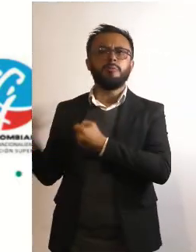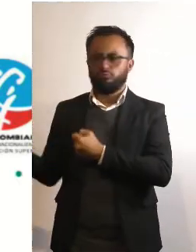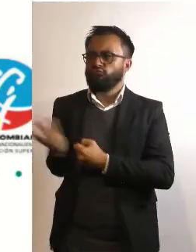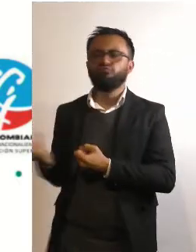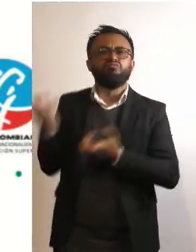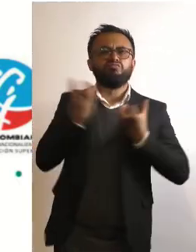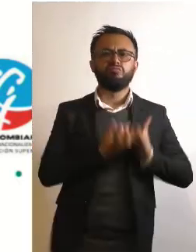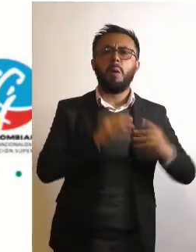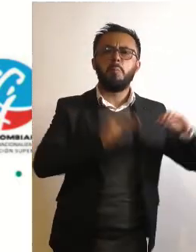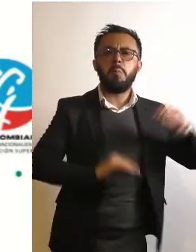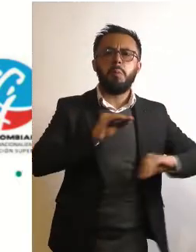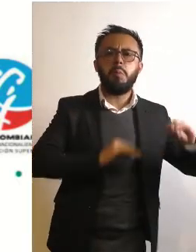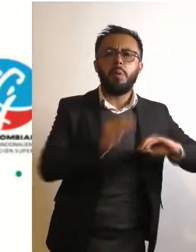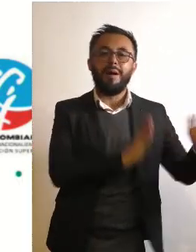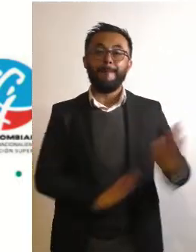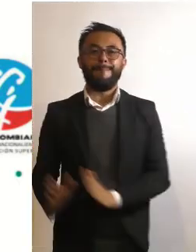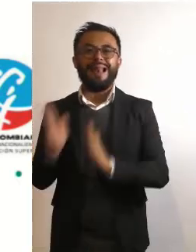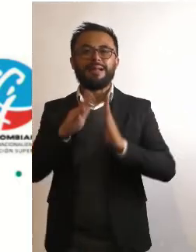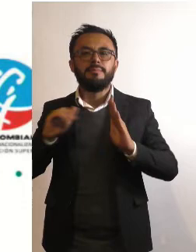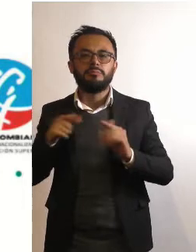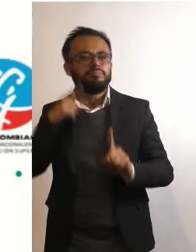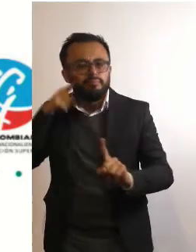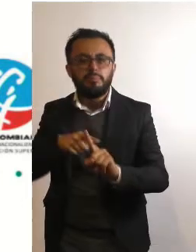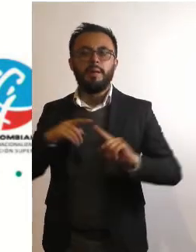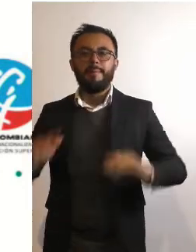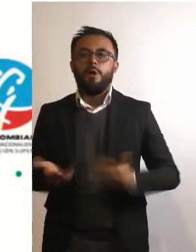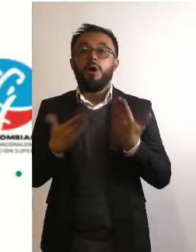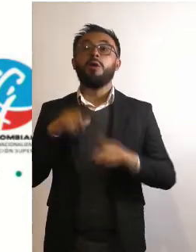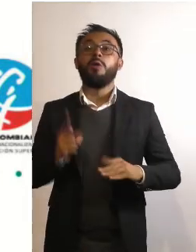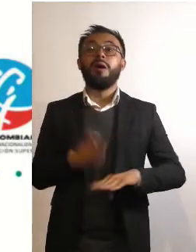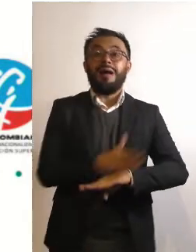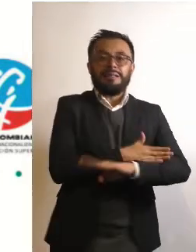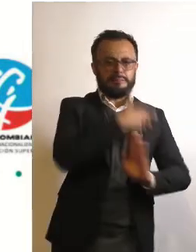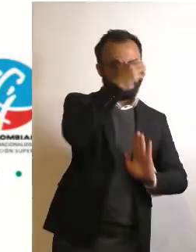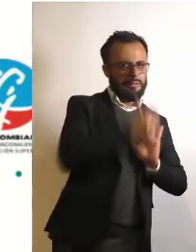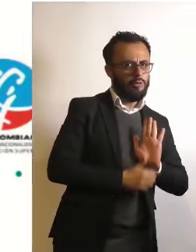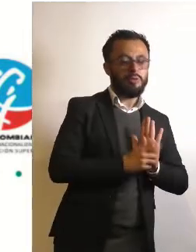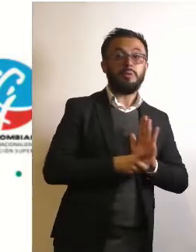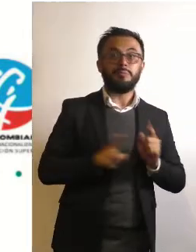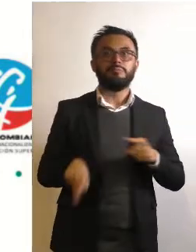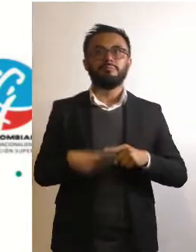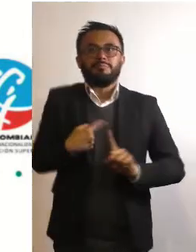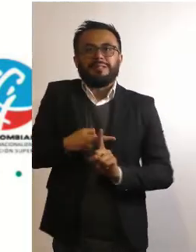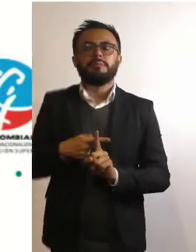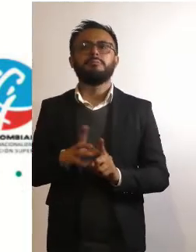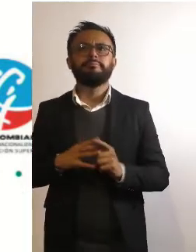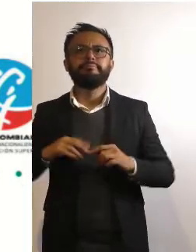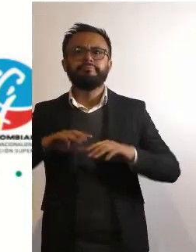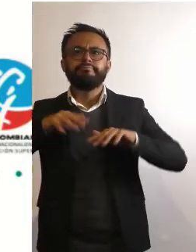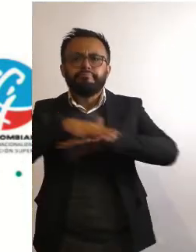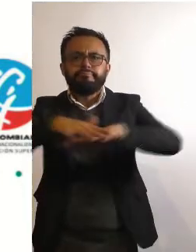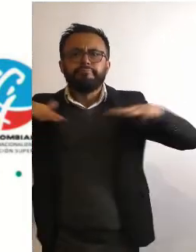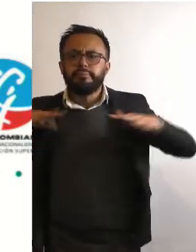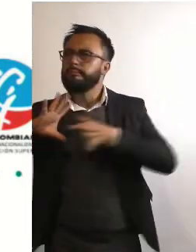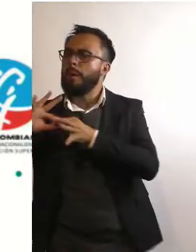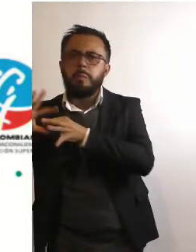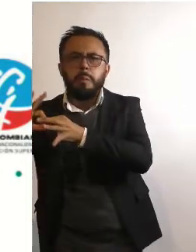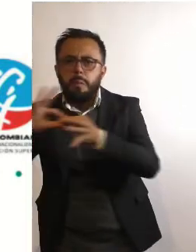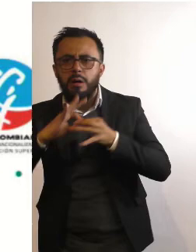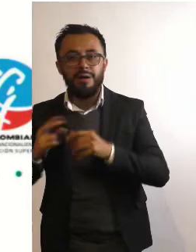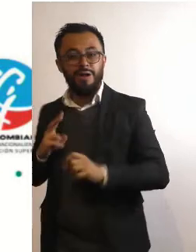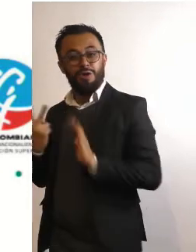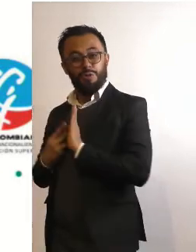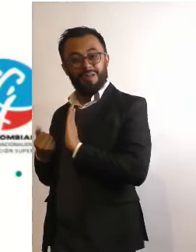de un diagnóstico inicial. Incrementamos nuestras alianzas internacionales del 2018